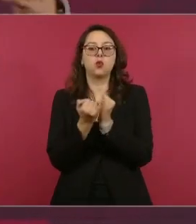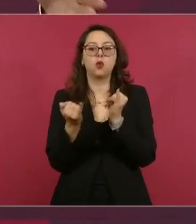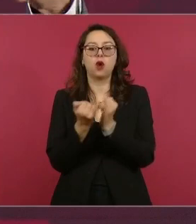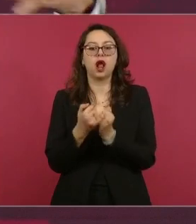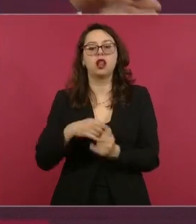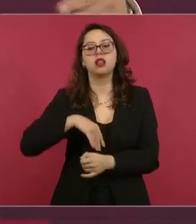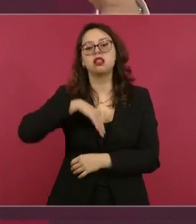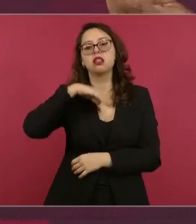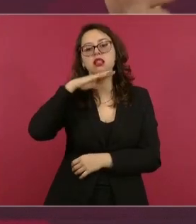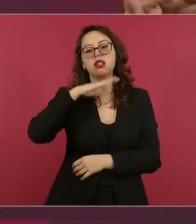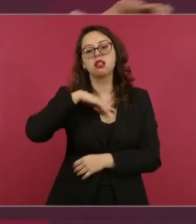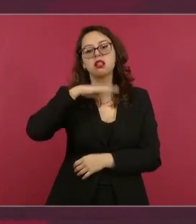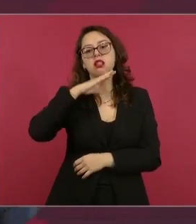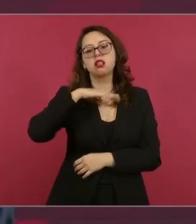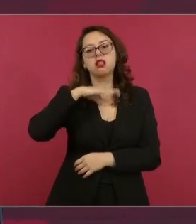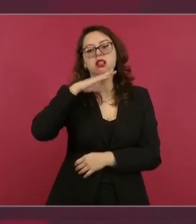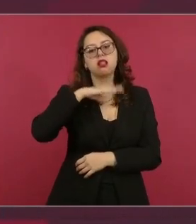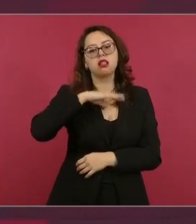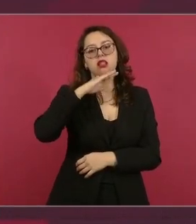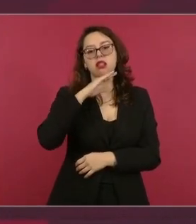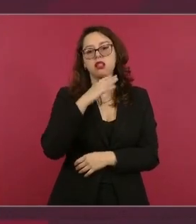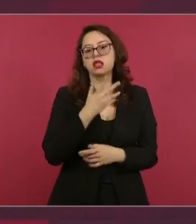ya se delega demasiado.